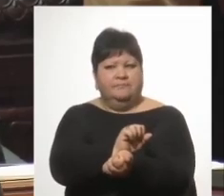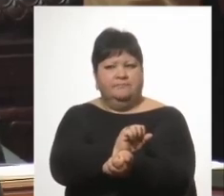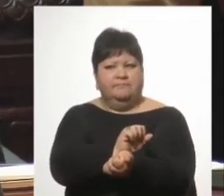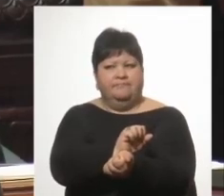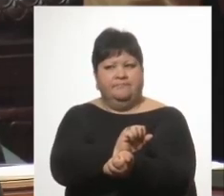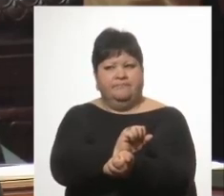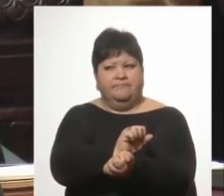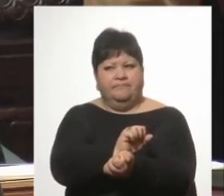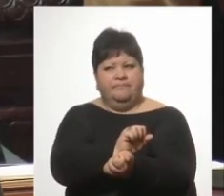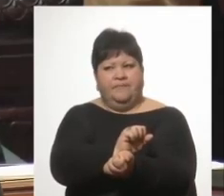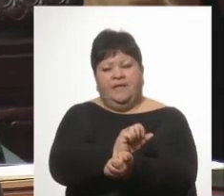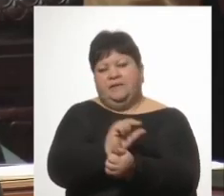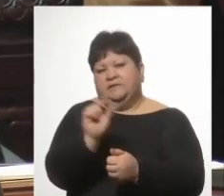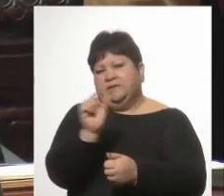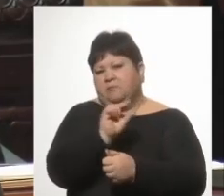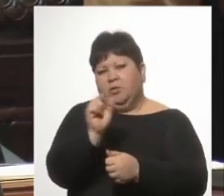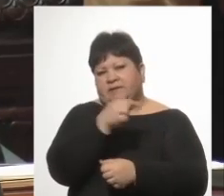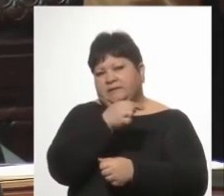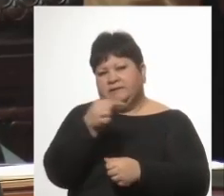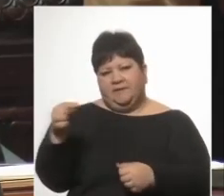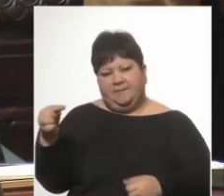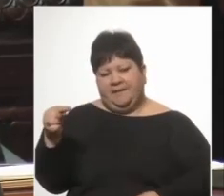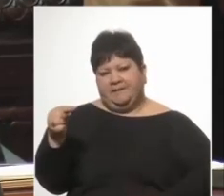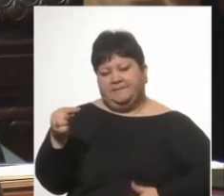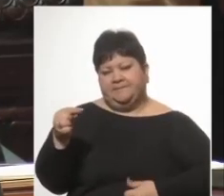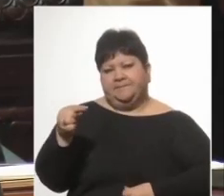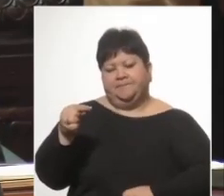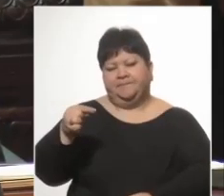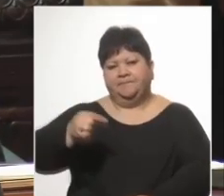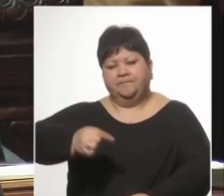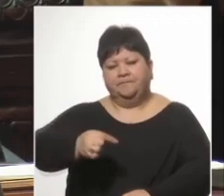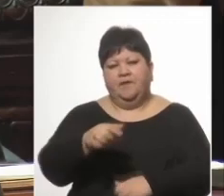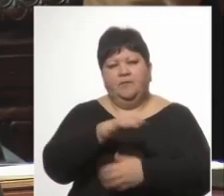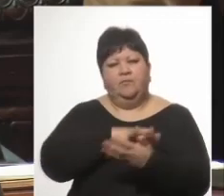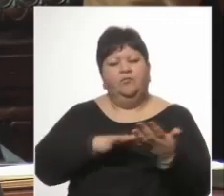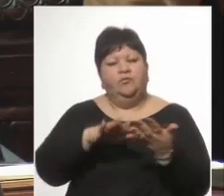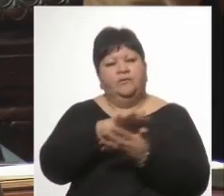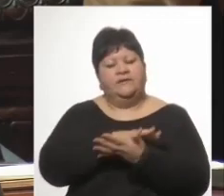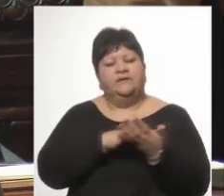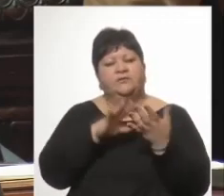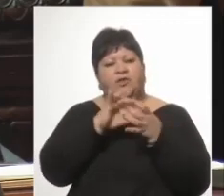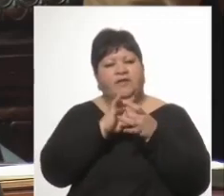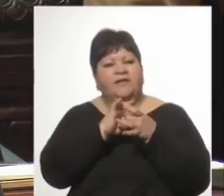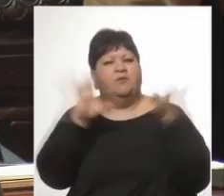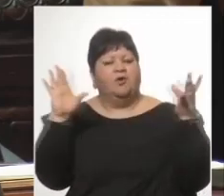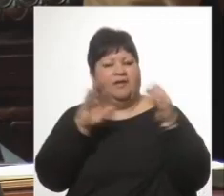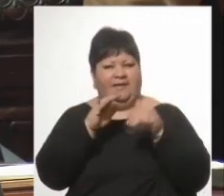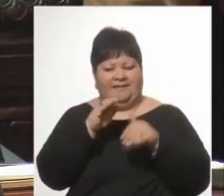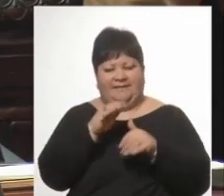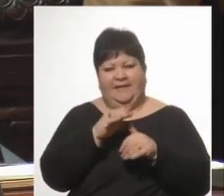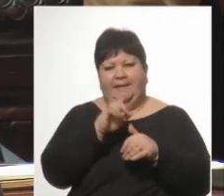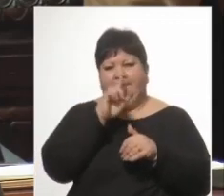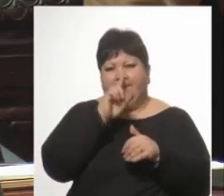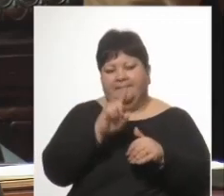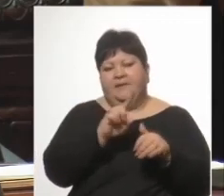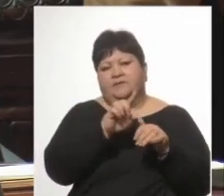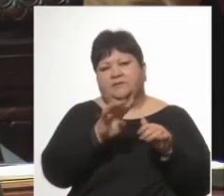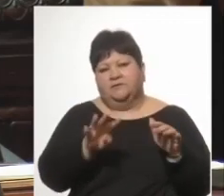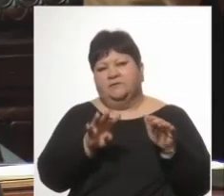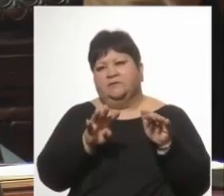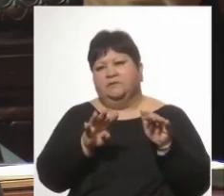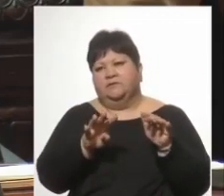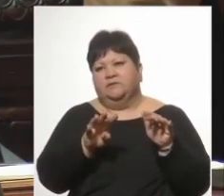lo fue hace pocas semanas, por un hecho ocurrido en Democracia en 1972, en donde actuó la